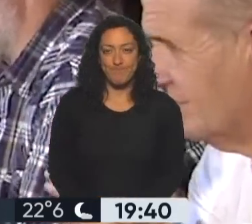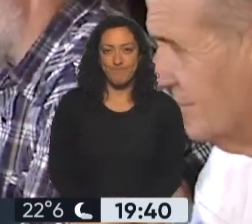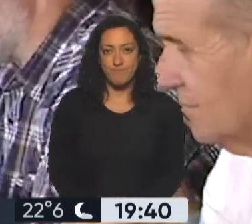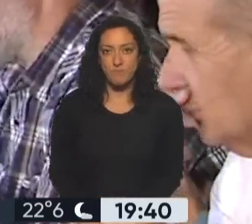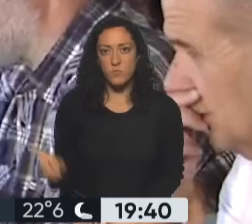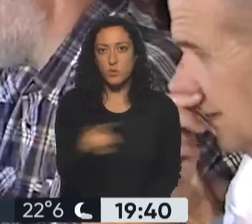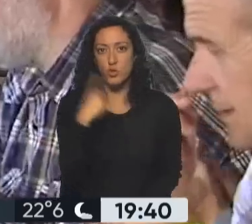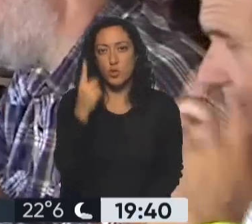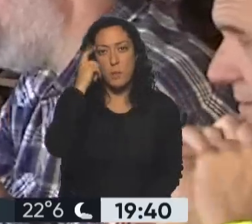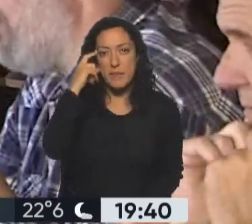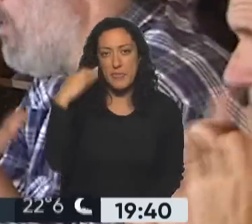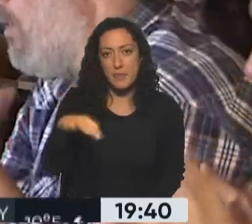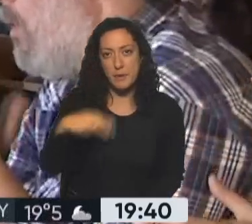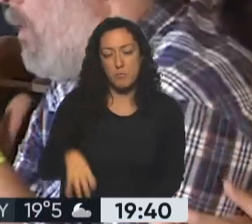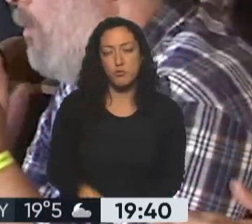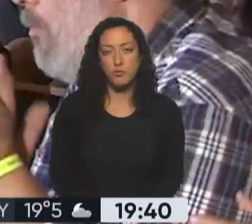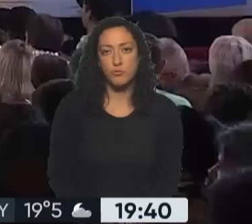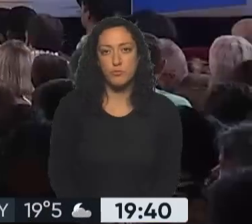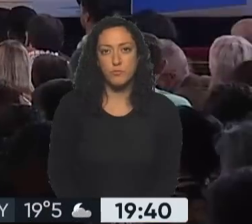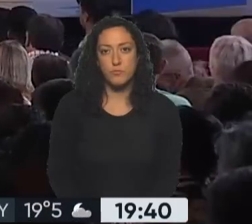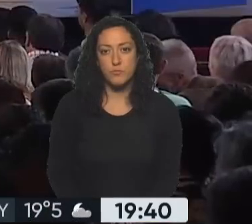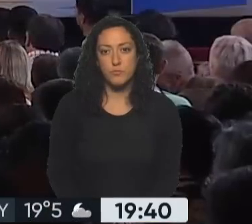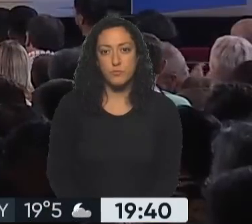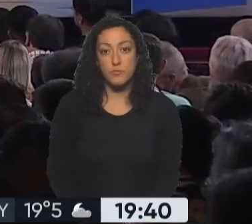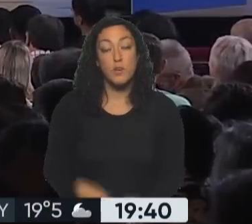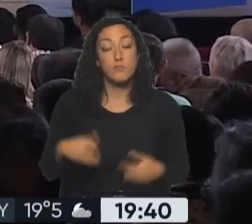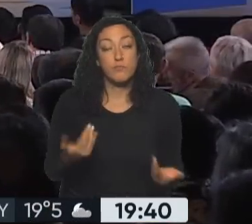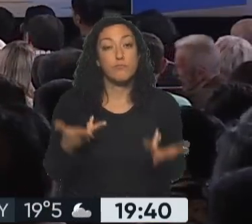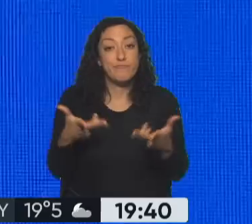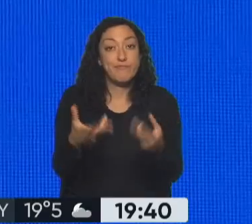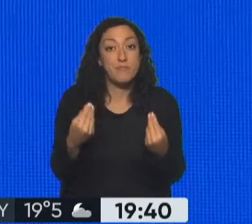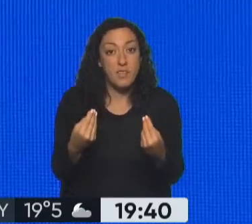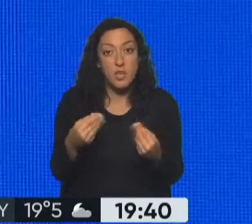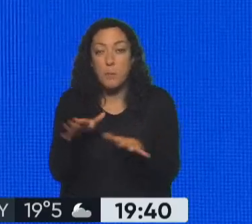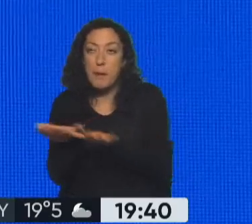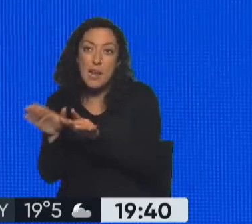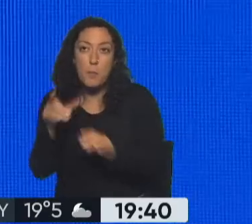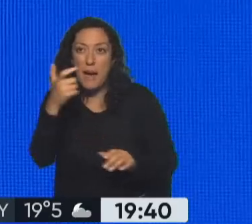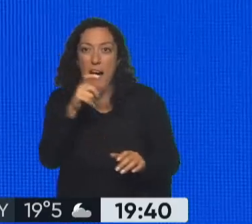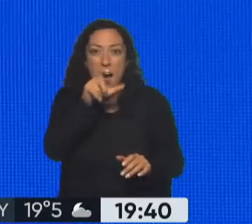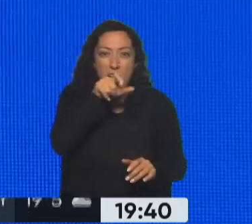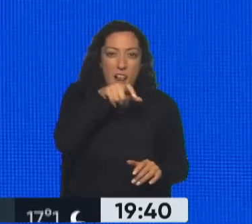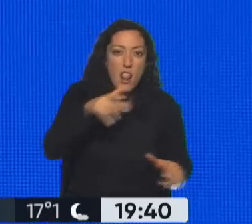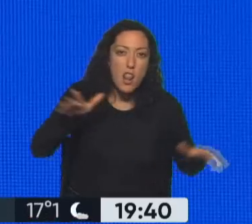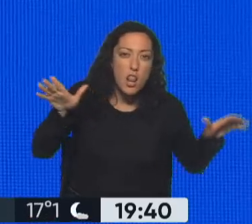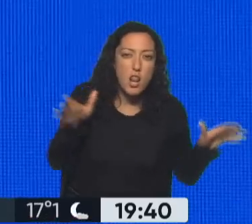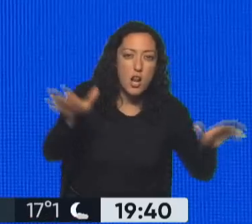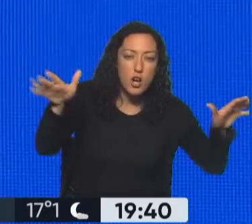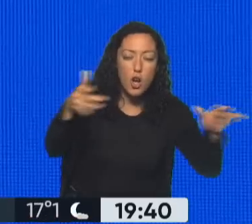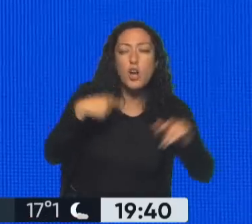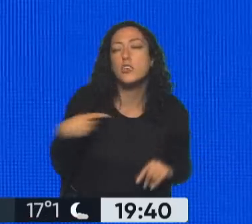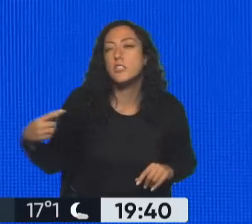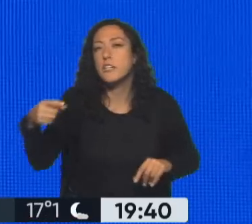tenemos que aprenderlo también. Digo entonces que parece ser que hay halcones y palomas y entonces de repente